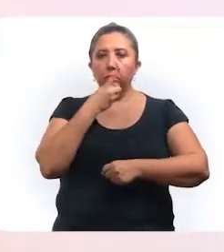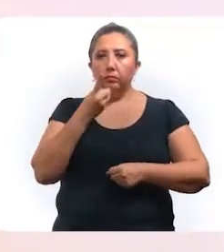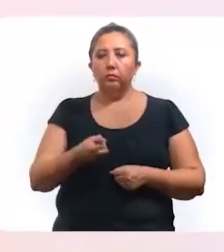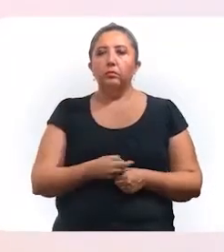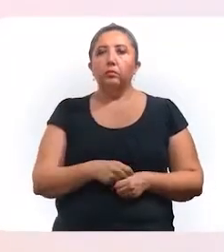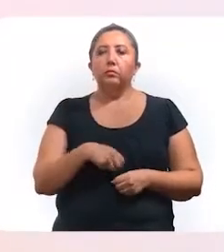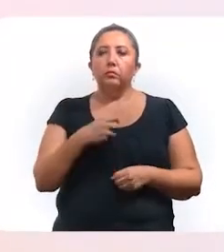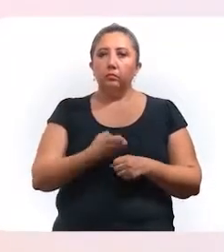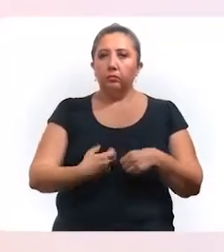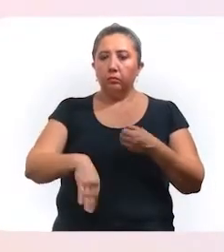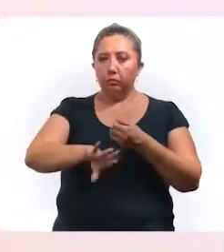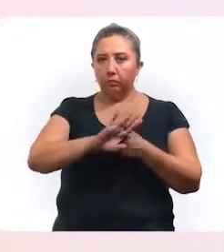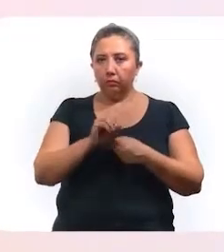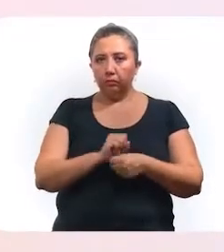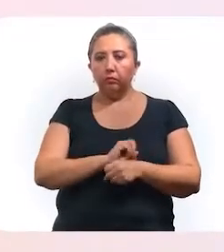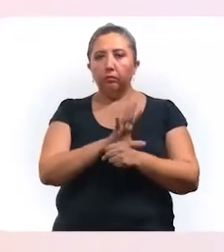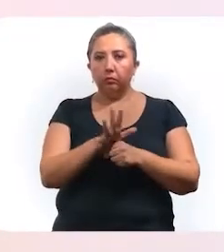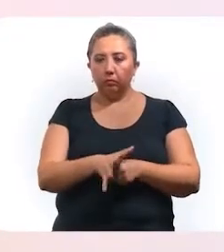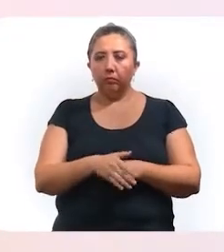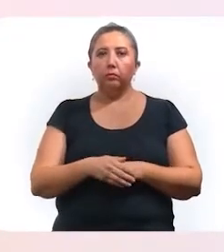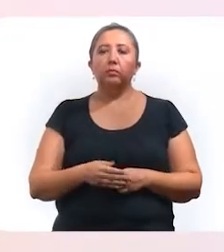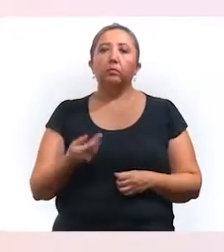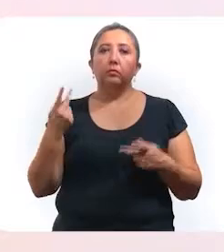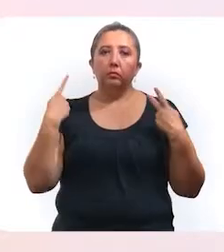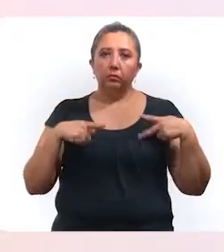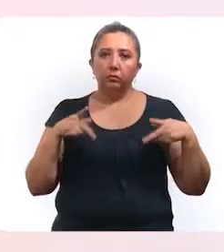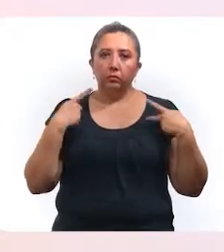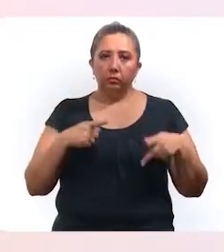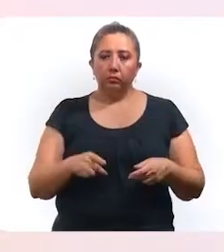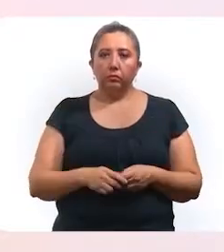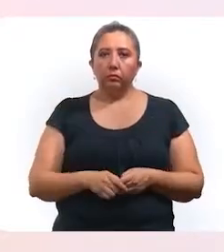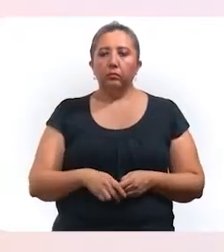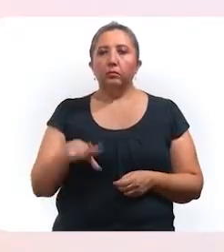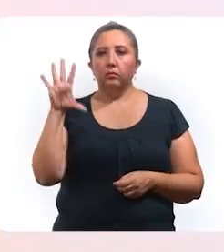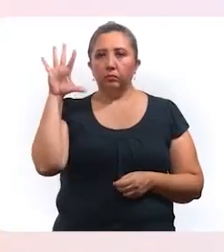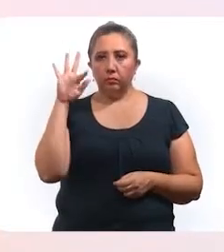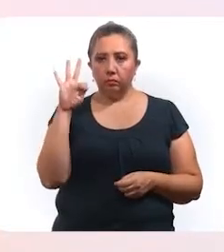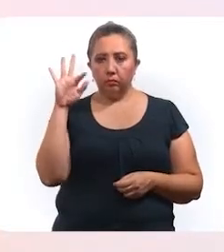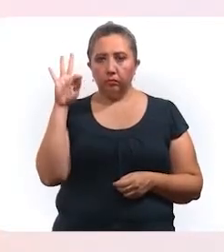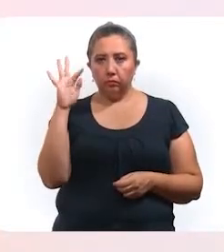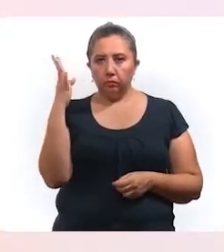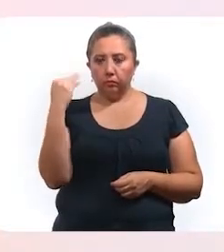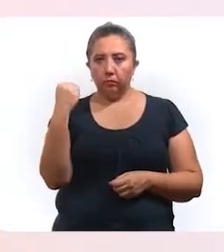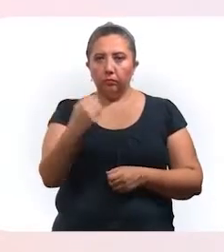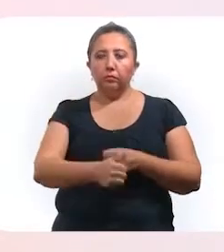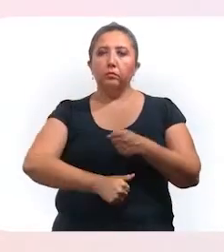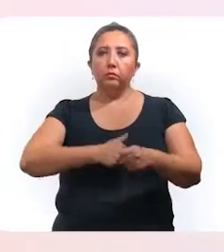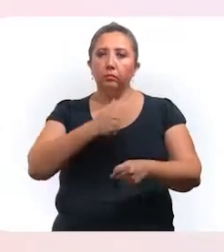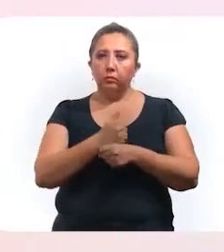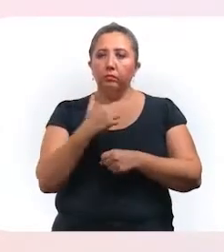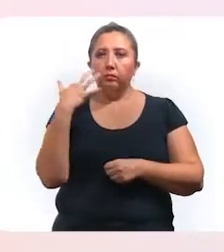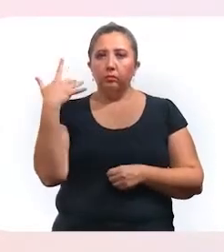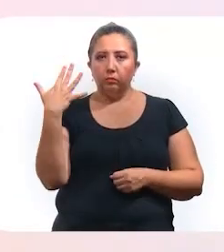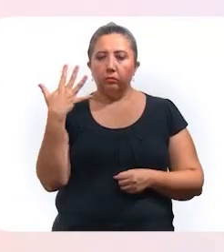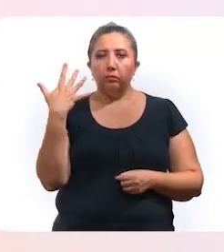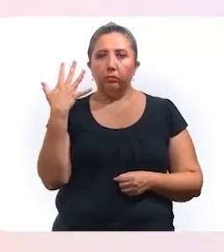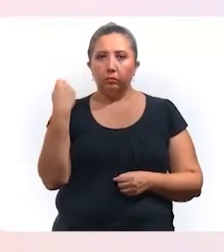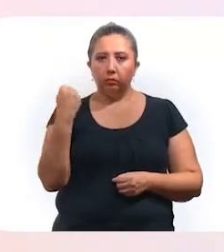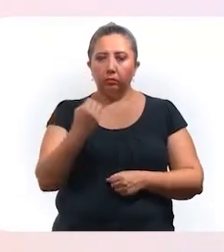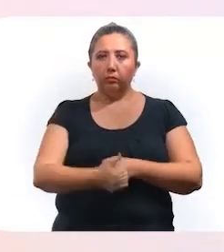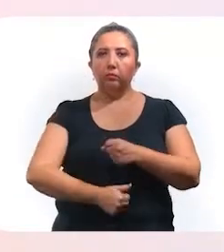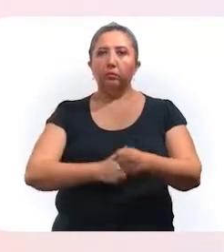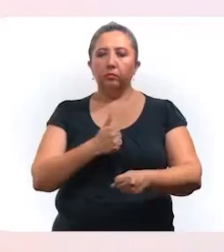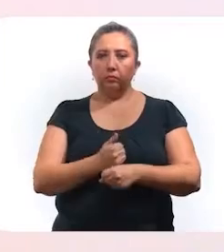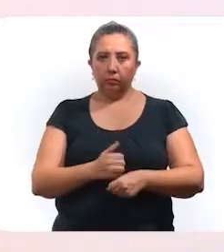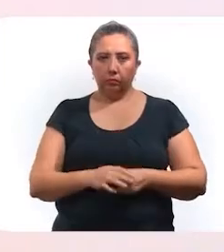dosis de refuerzo contra el coronavirus a los sectores de la población de 40 a 49 y de 50 a